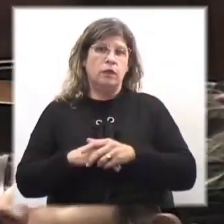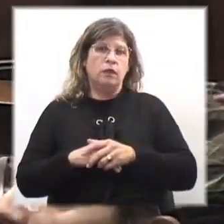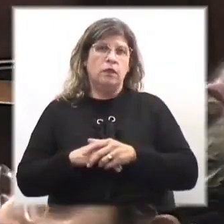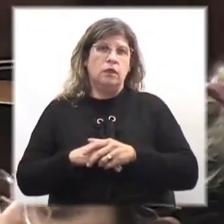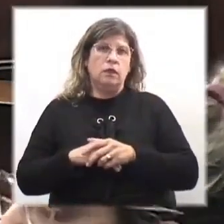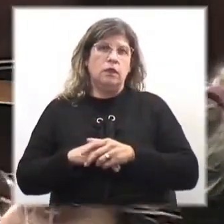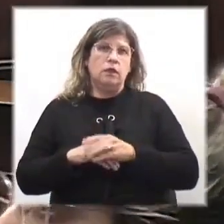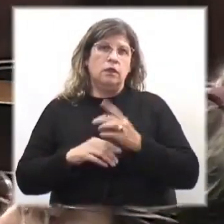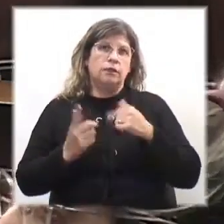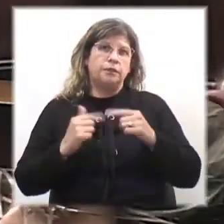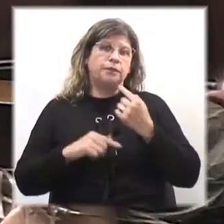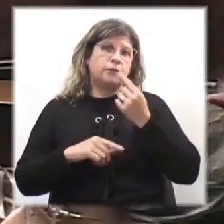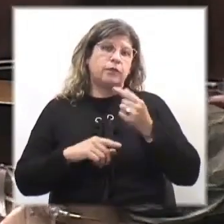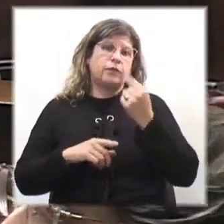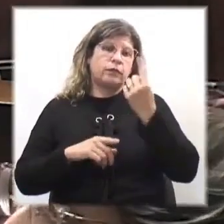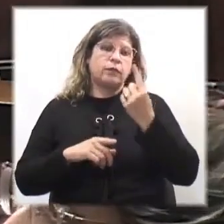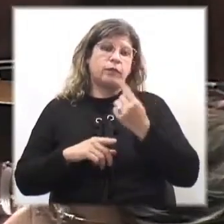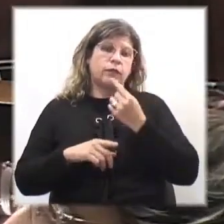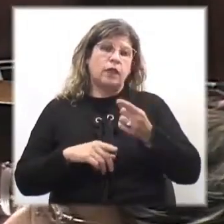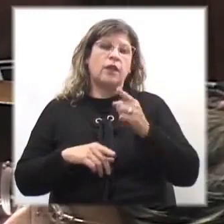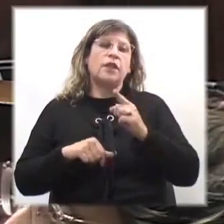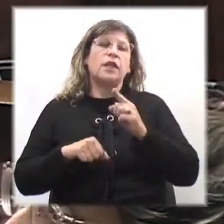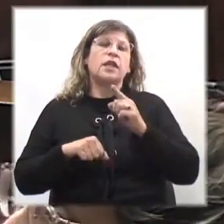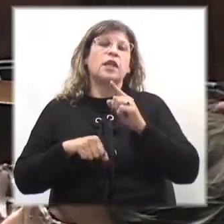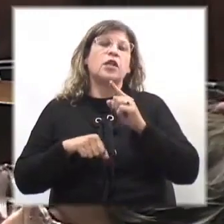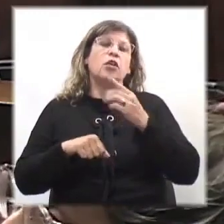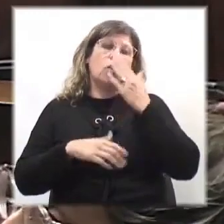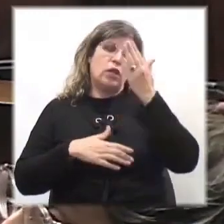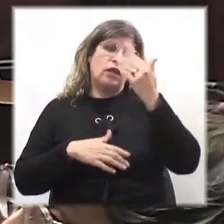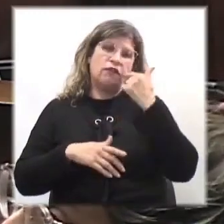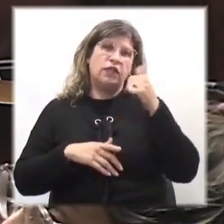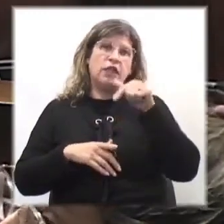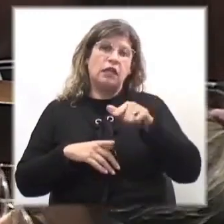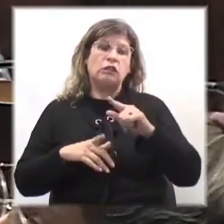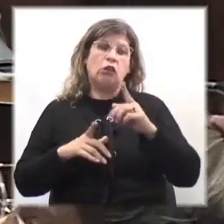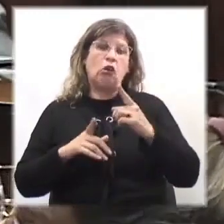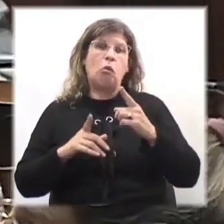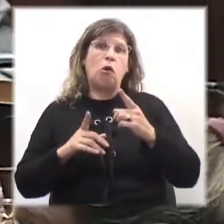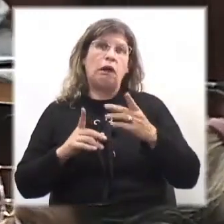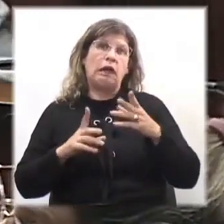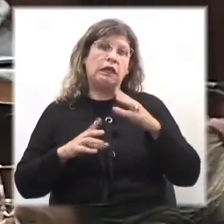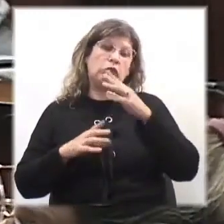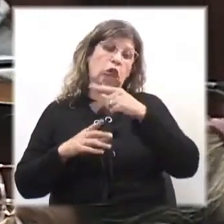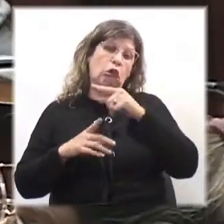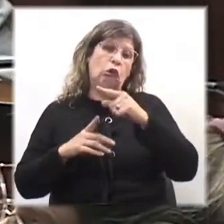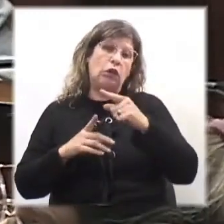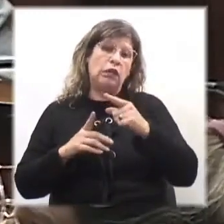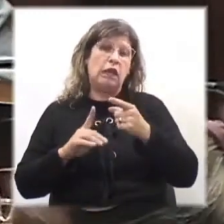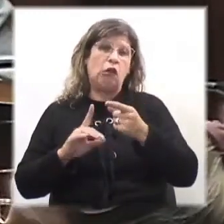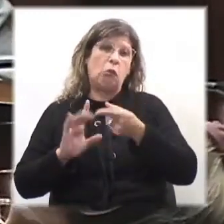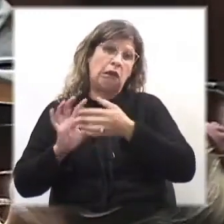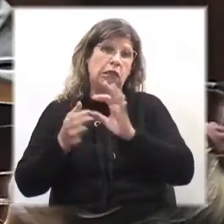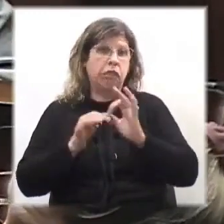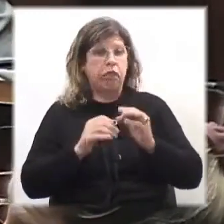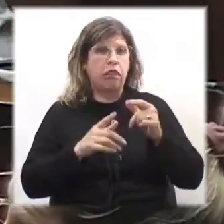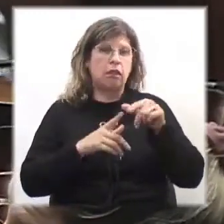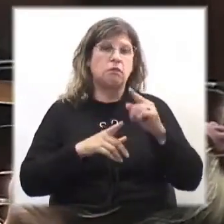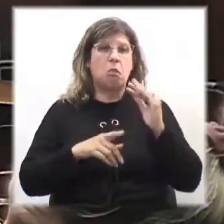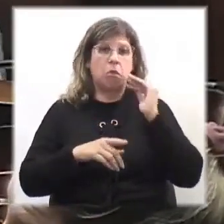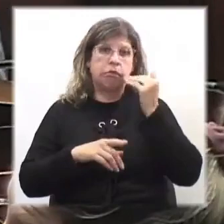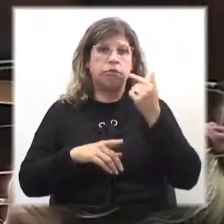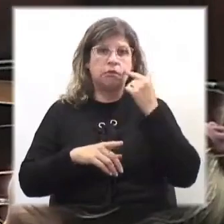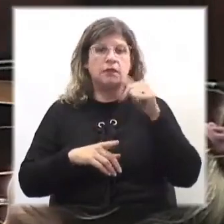y bueno como alguna vez le dijeron al frente amplio que era una colcha retazo yo creo que también cabe para la nueva coalición que se está